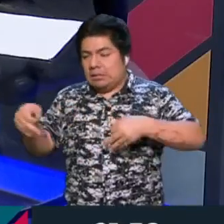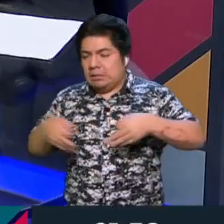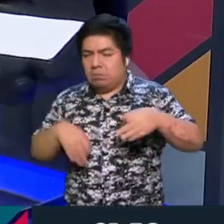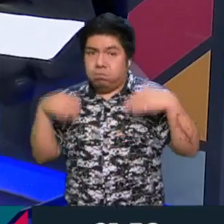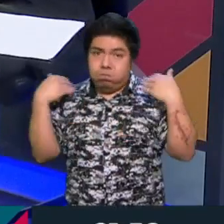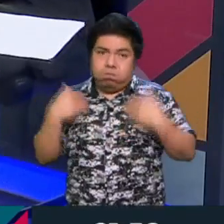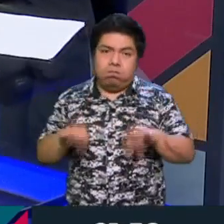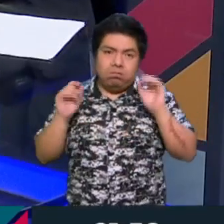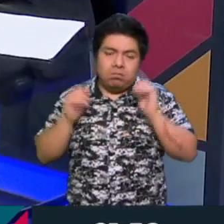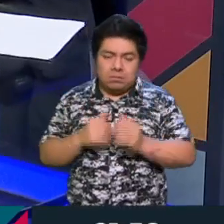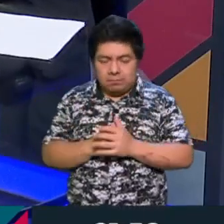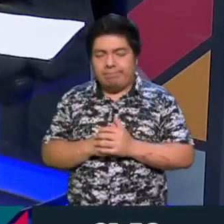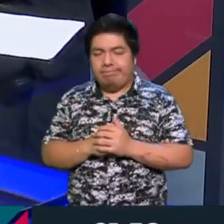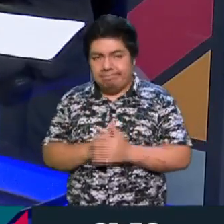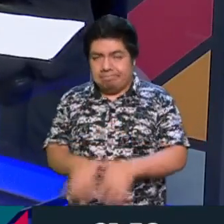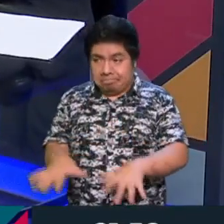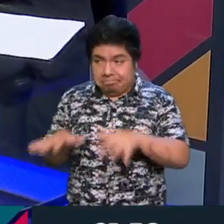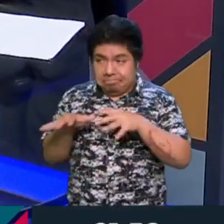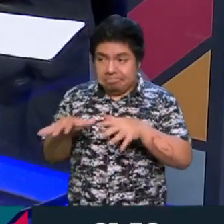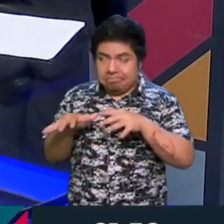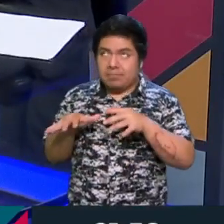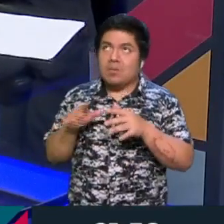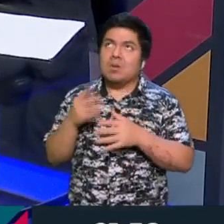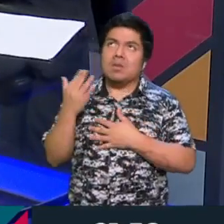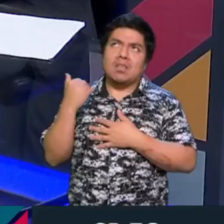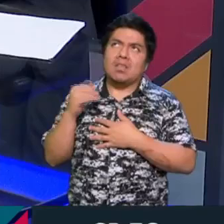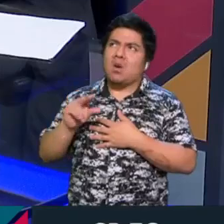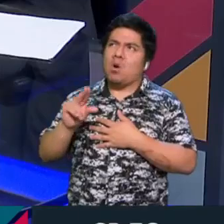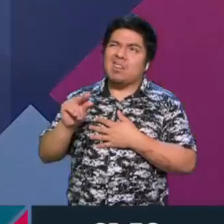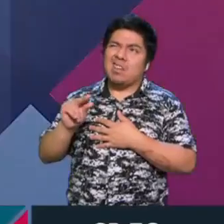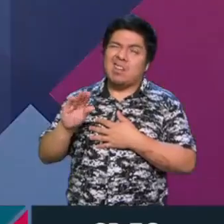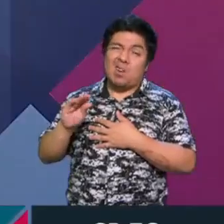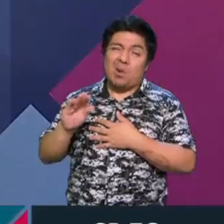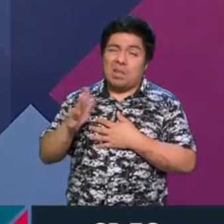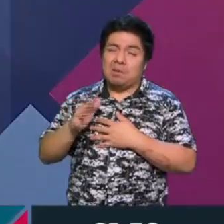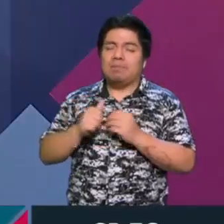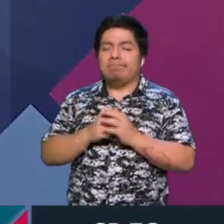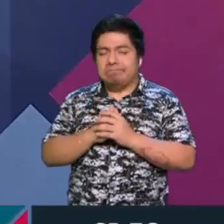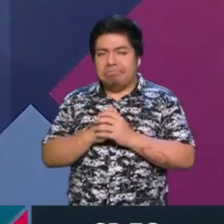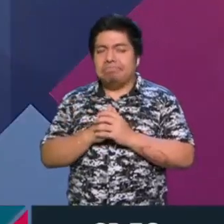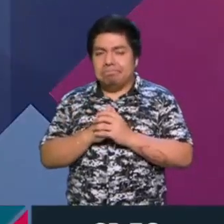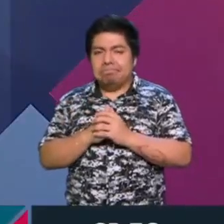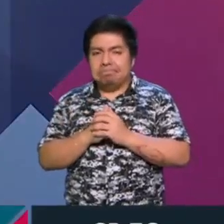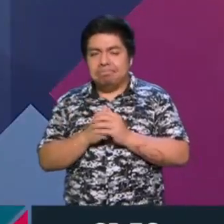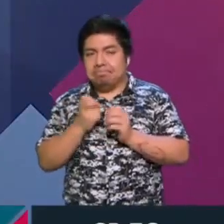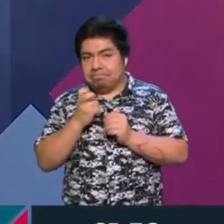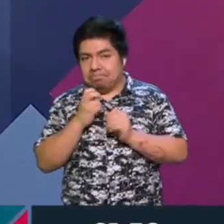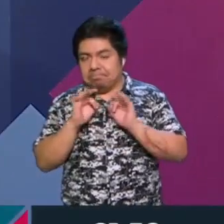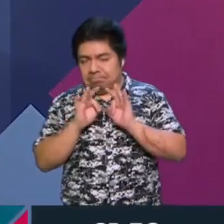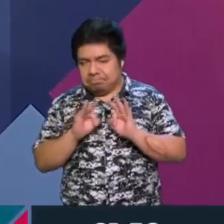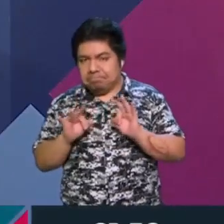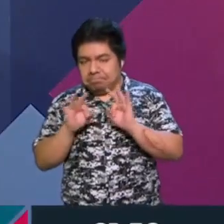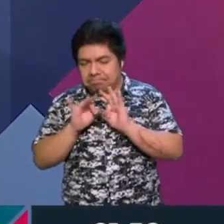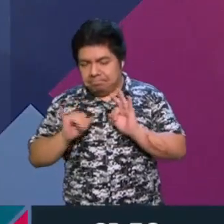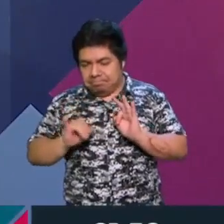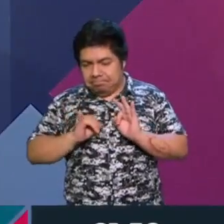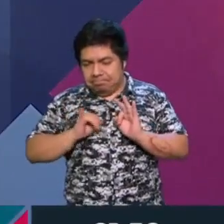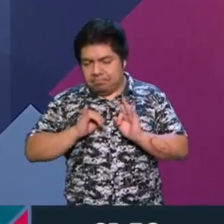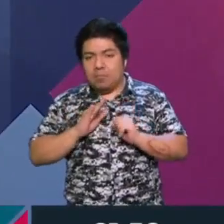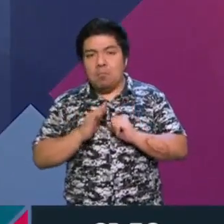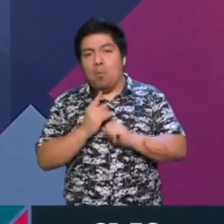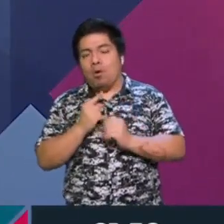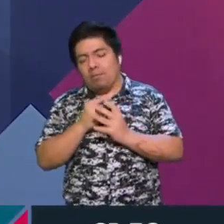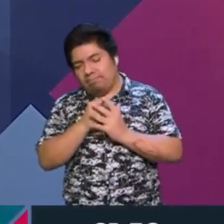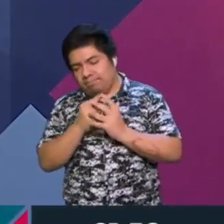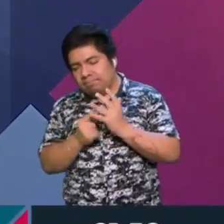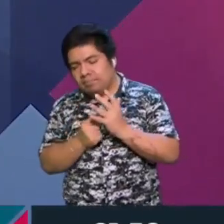¿no? Y eso fue en los años 80, 90 y muy interesante porque toda esta